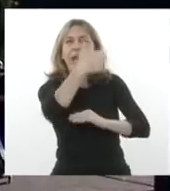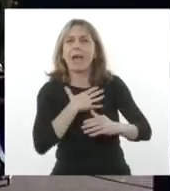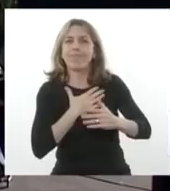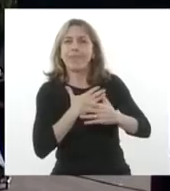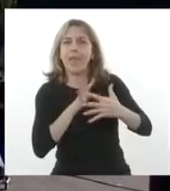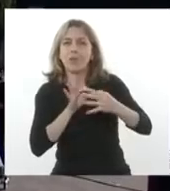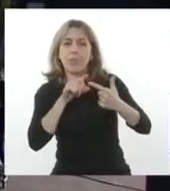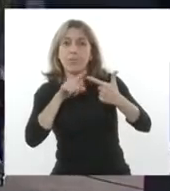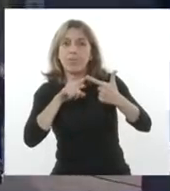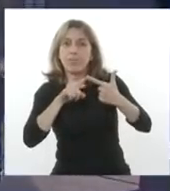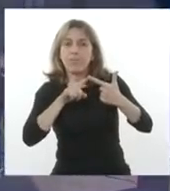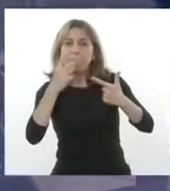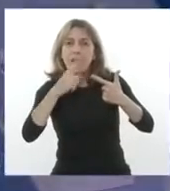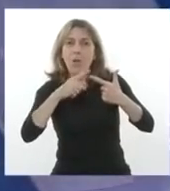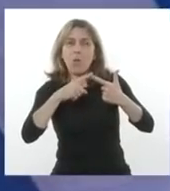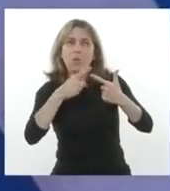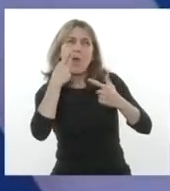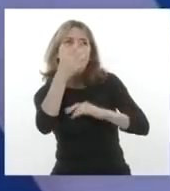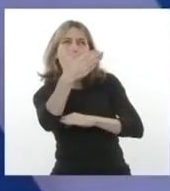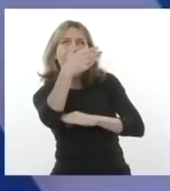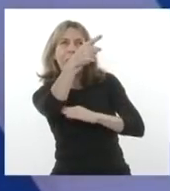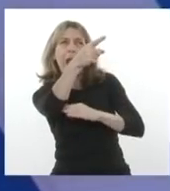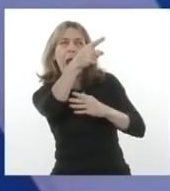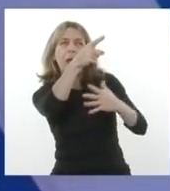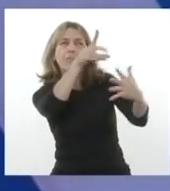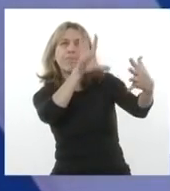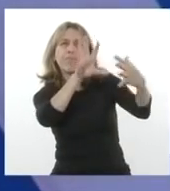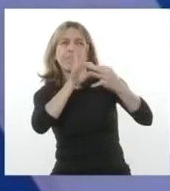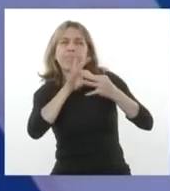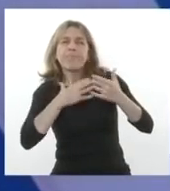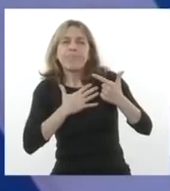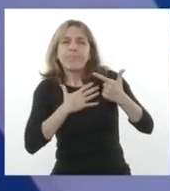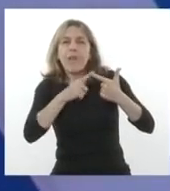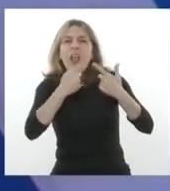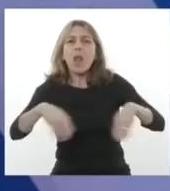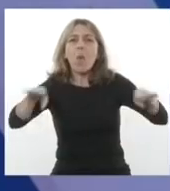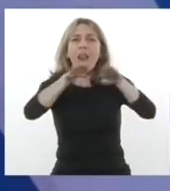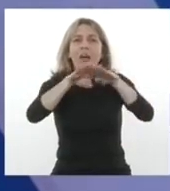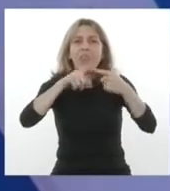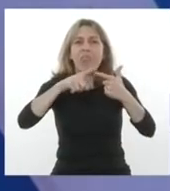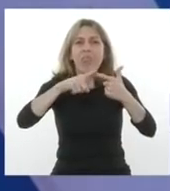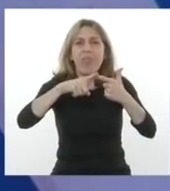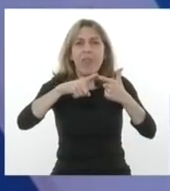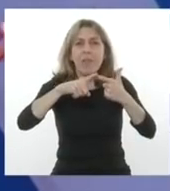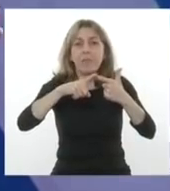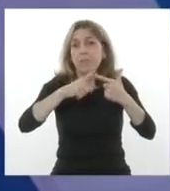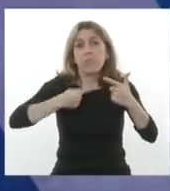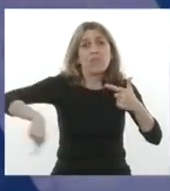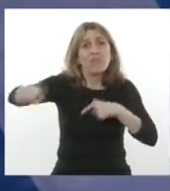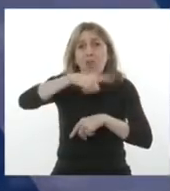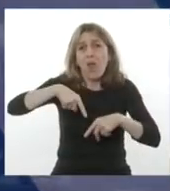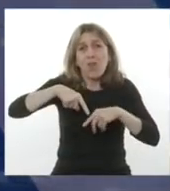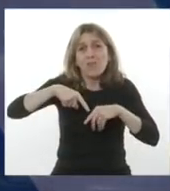que la bandera para mí representa es la igualdad. La igualdad. Todos somos